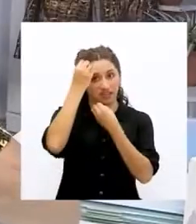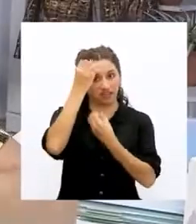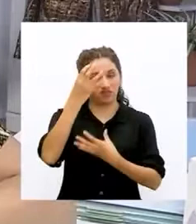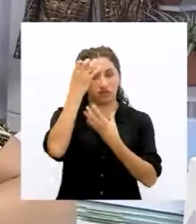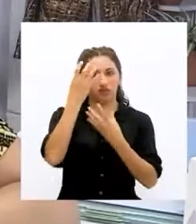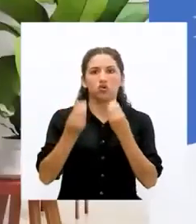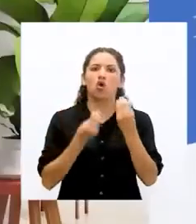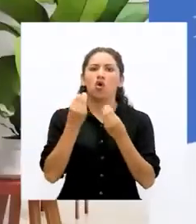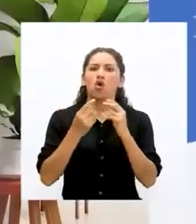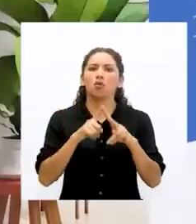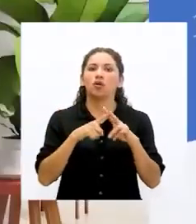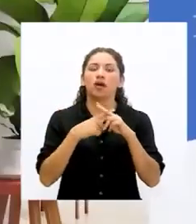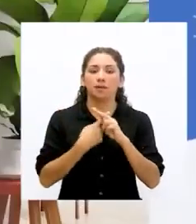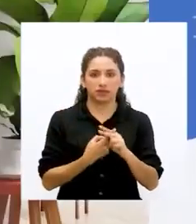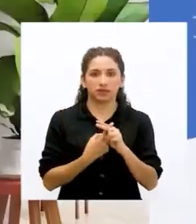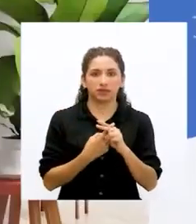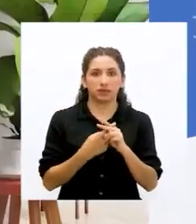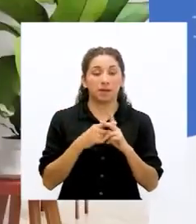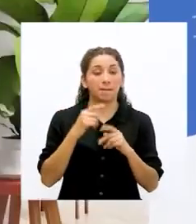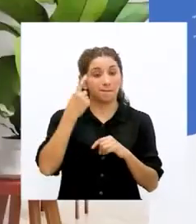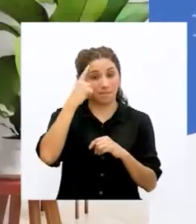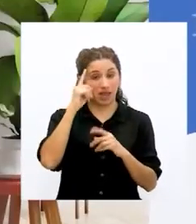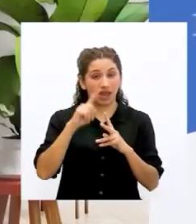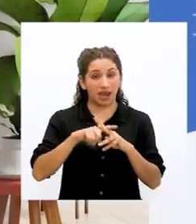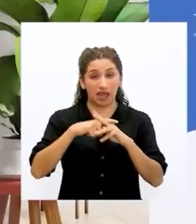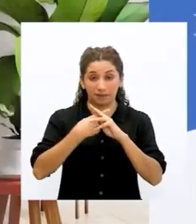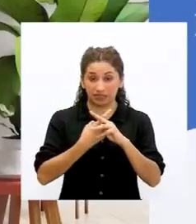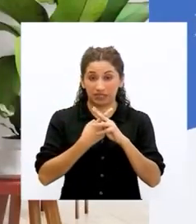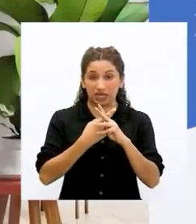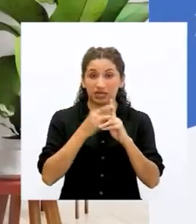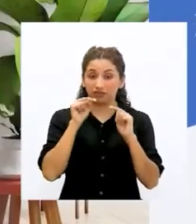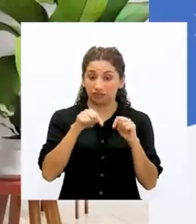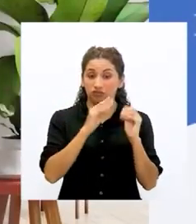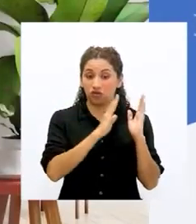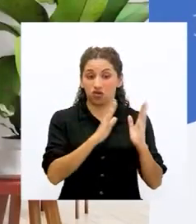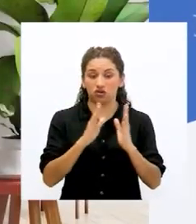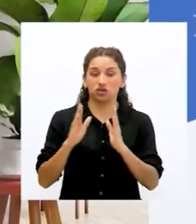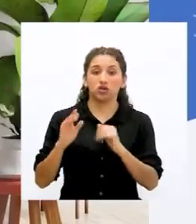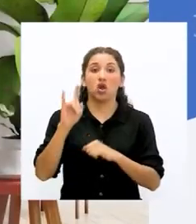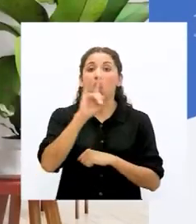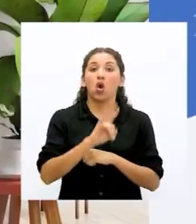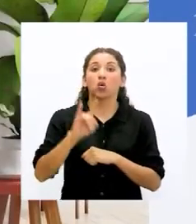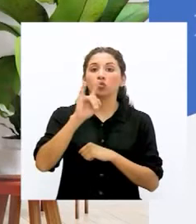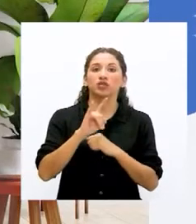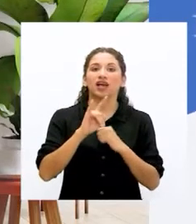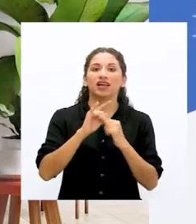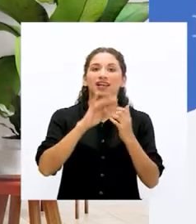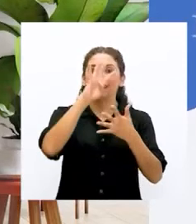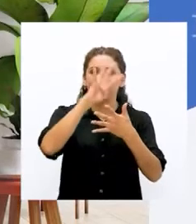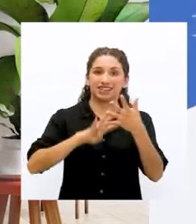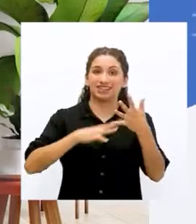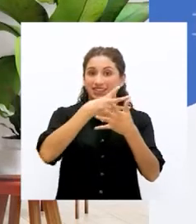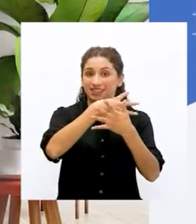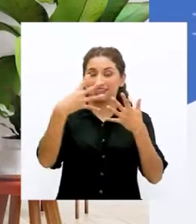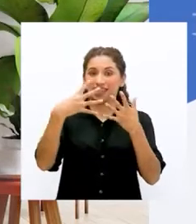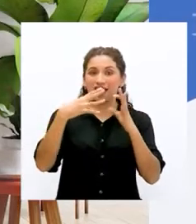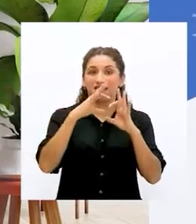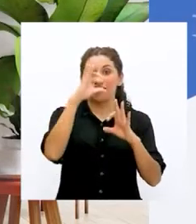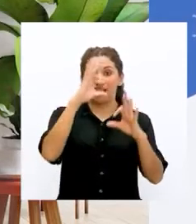dónde comenzamos? Para organizar los datos, utilizaremos la tabla de frecuencia para un mejor manejo de